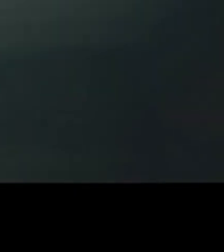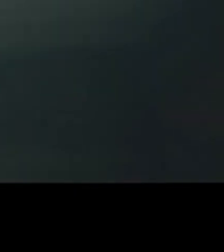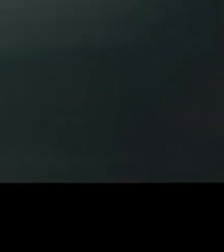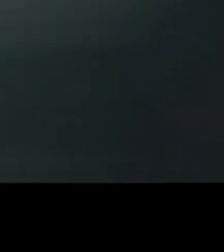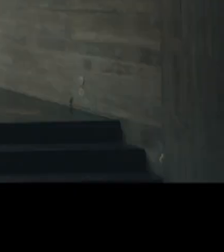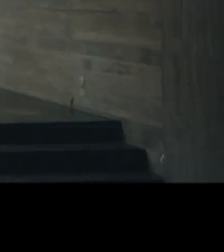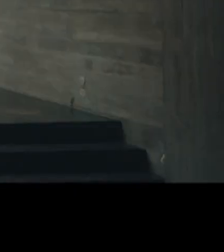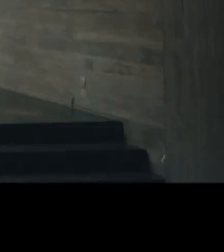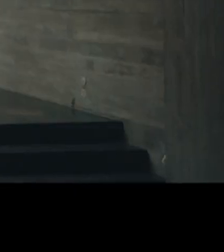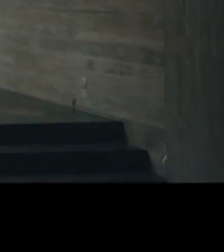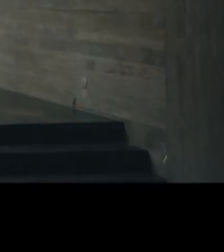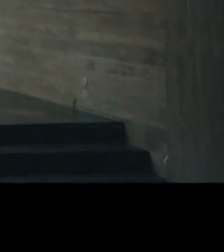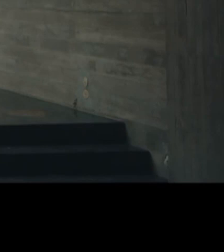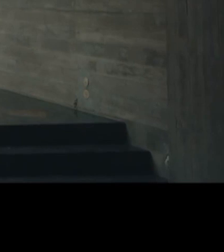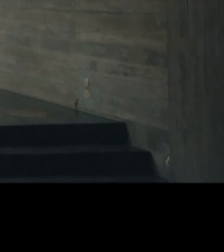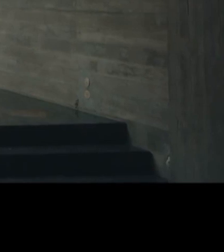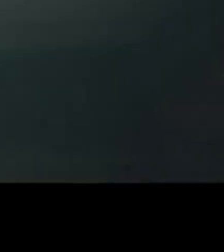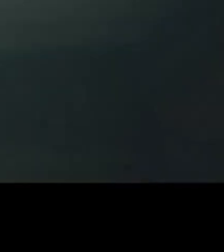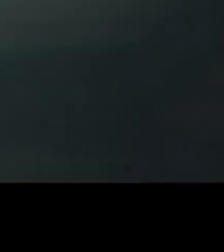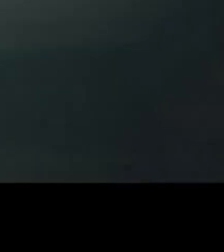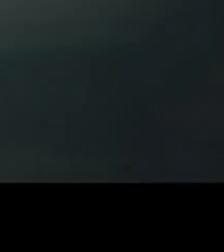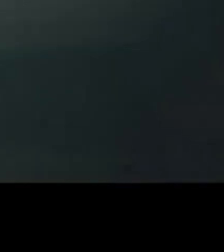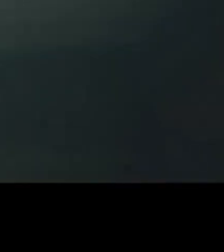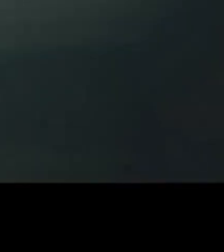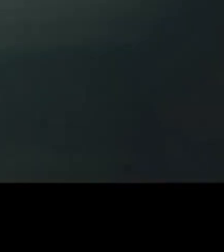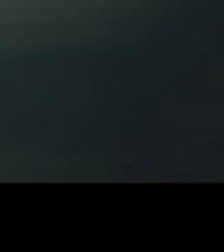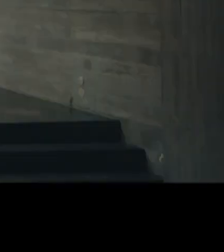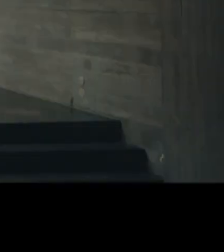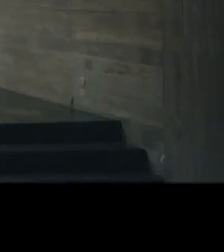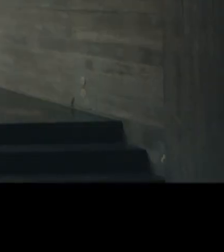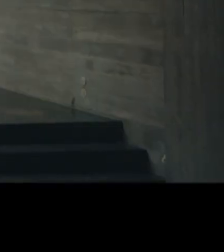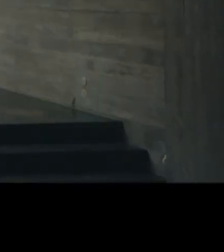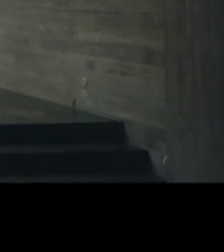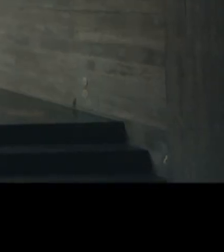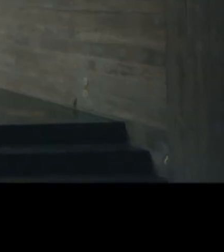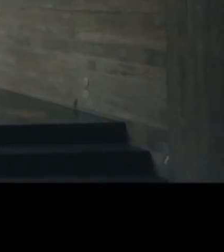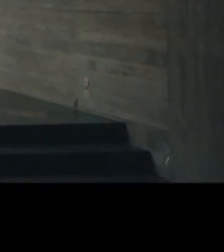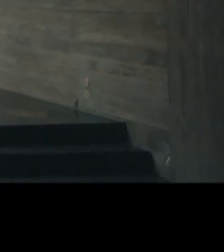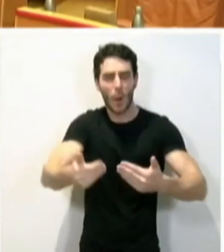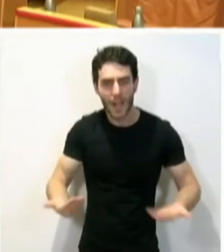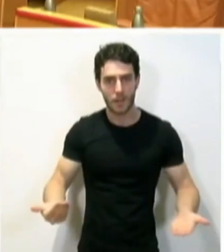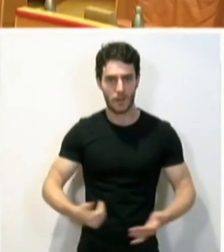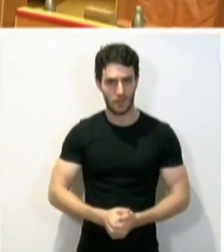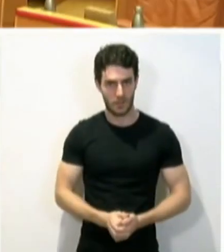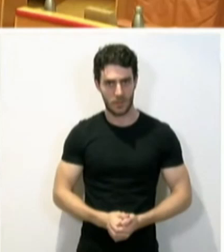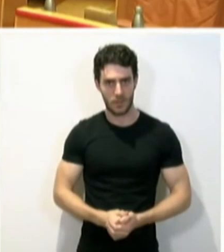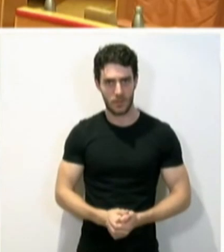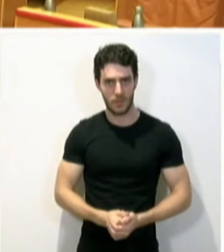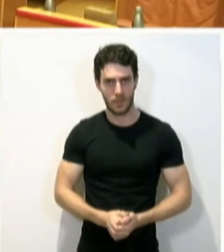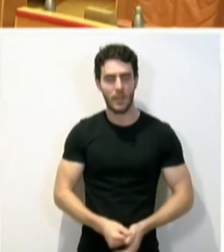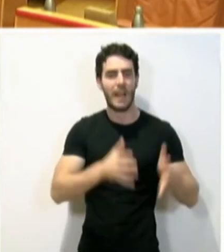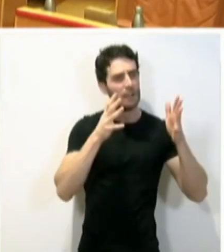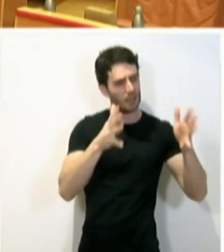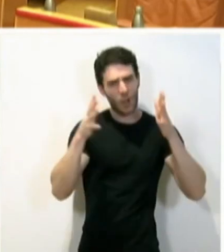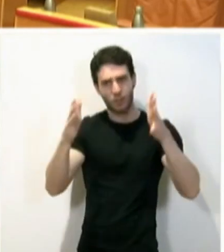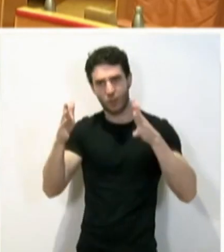ofrecían también en torno a la controversia con el vídeo de turismo. No hemos ofendido a nadie, aseguraba hoy el consejero La Calzada. ¿Cómo tantos asesores